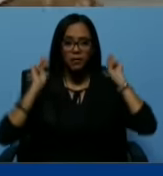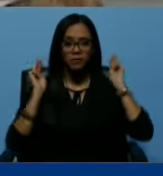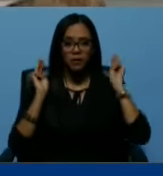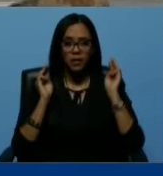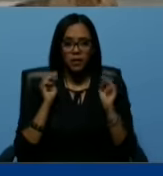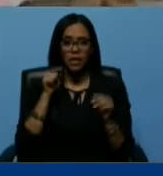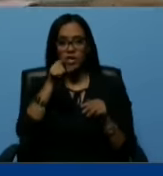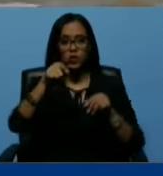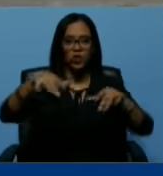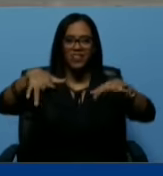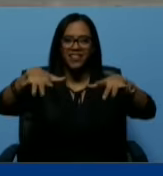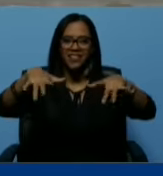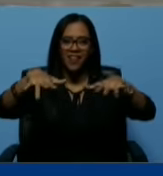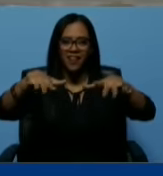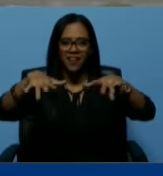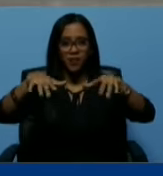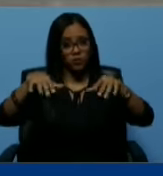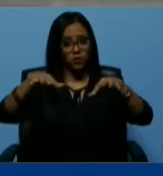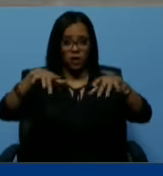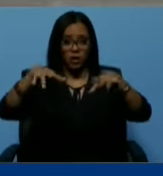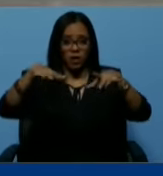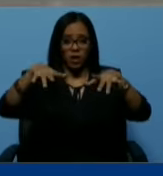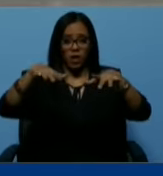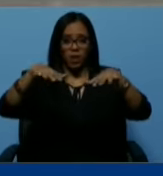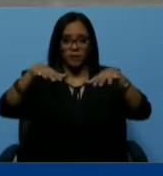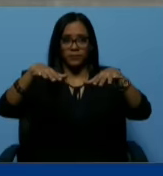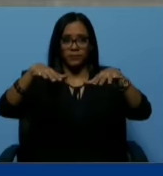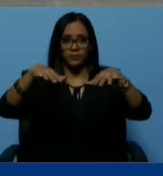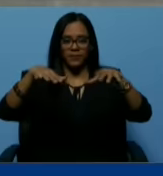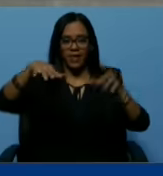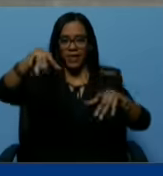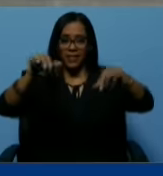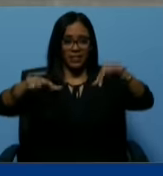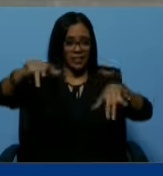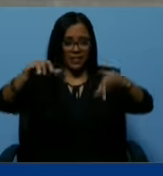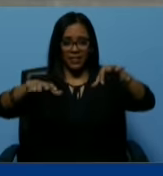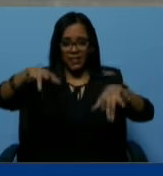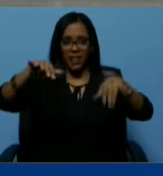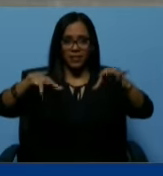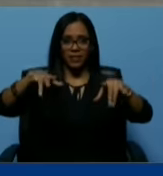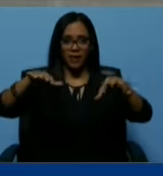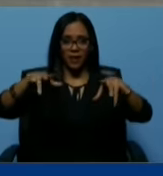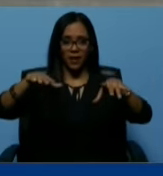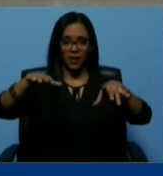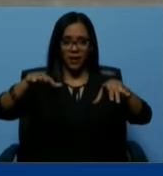su títere, su títere, títere